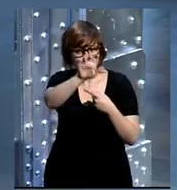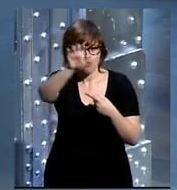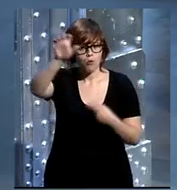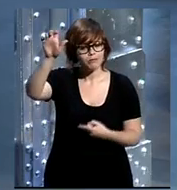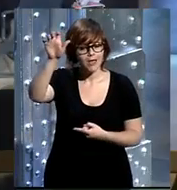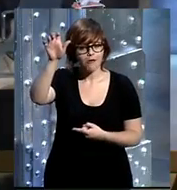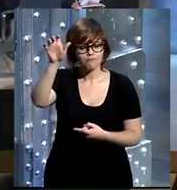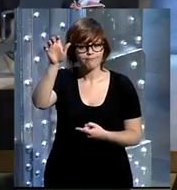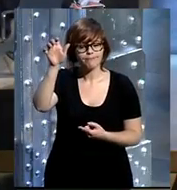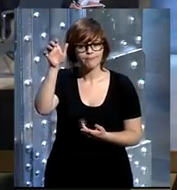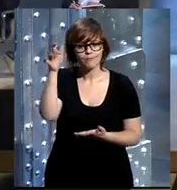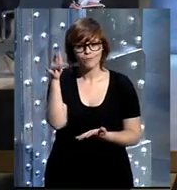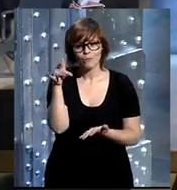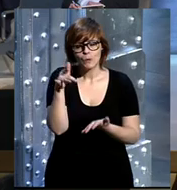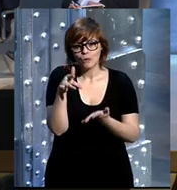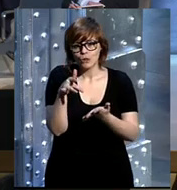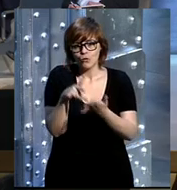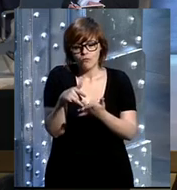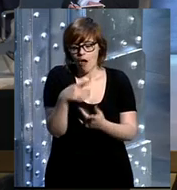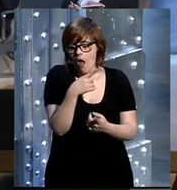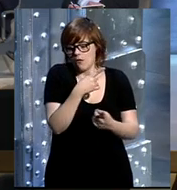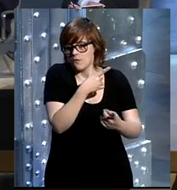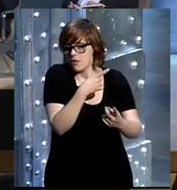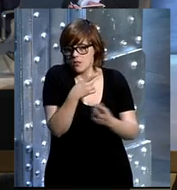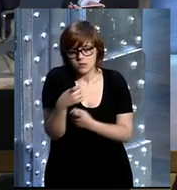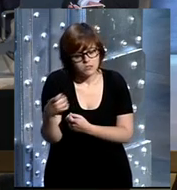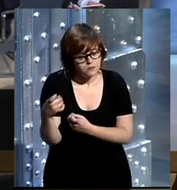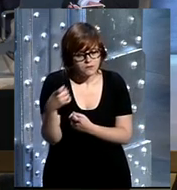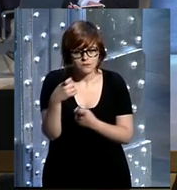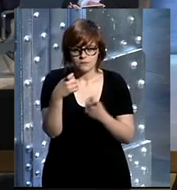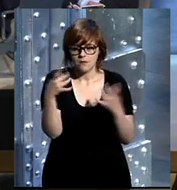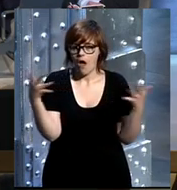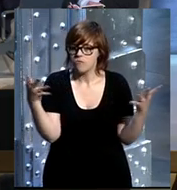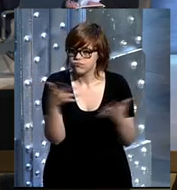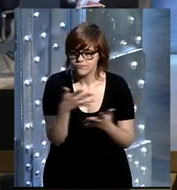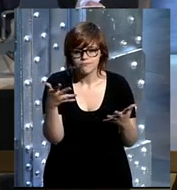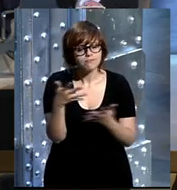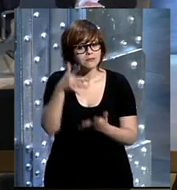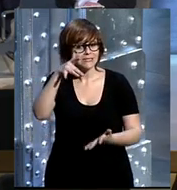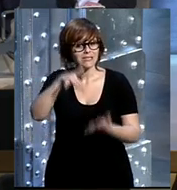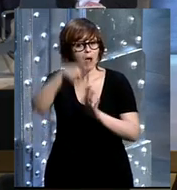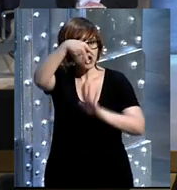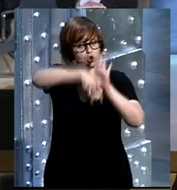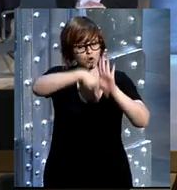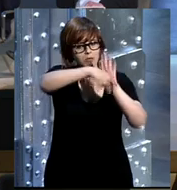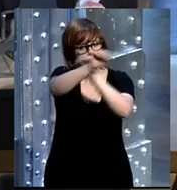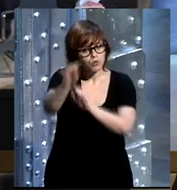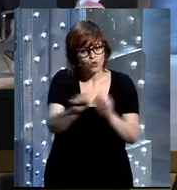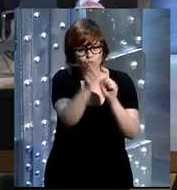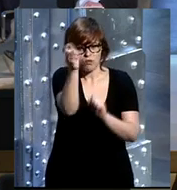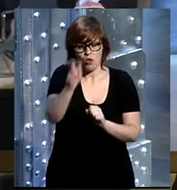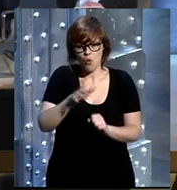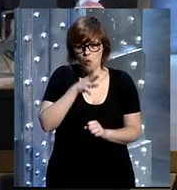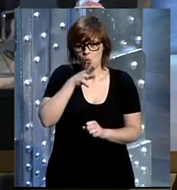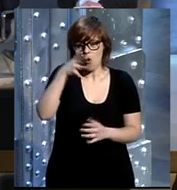que, digamos, actualizar las normas de protección de datos que datan